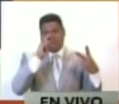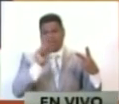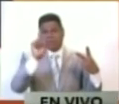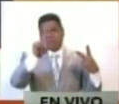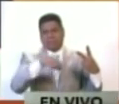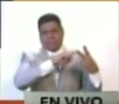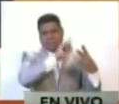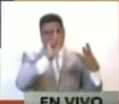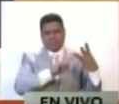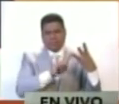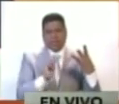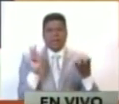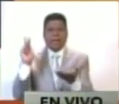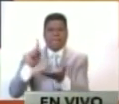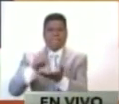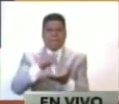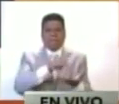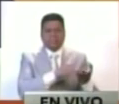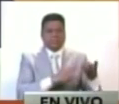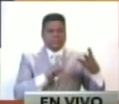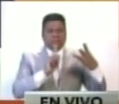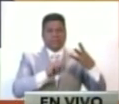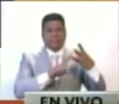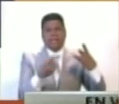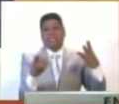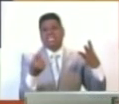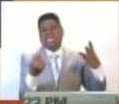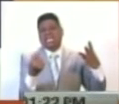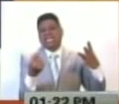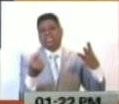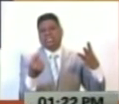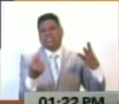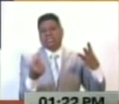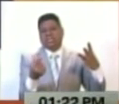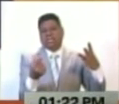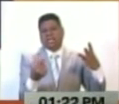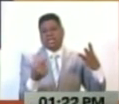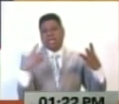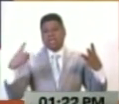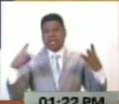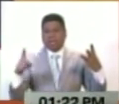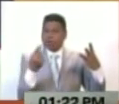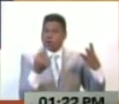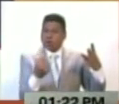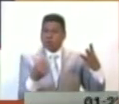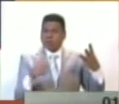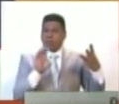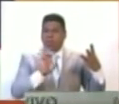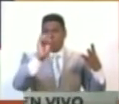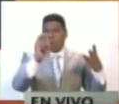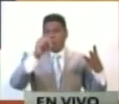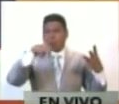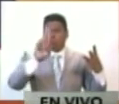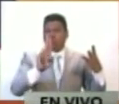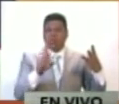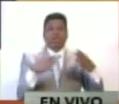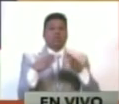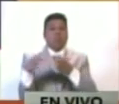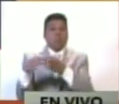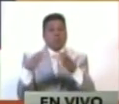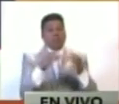ser miembros del Consejo de Derechos Económicos y Sociales de las Naciones Unidas. Los organismos más importantes de los